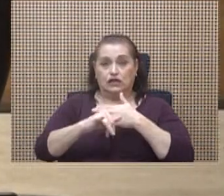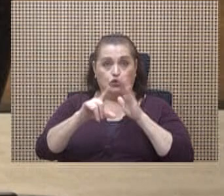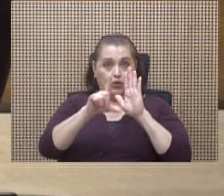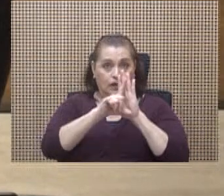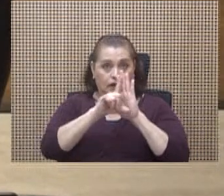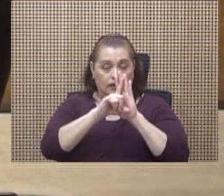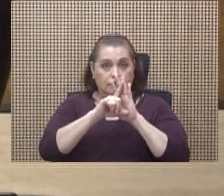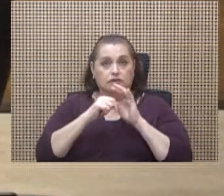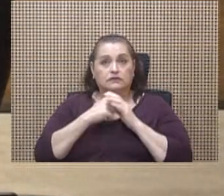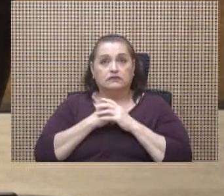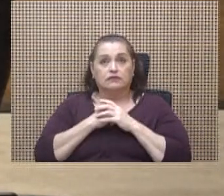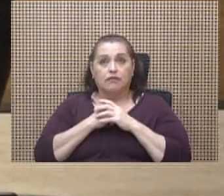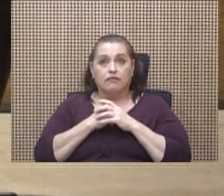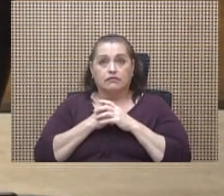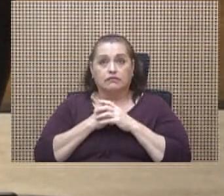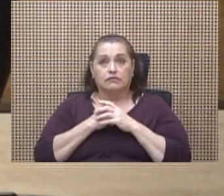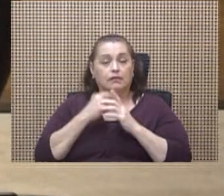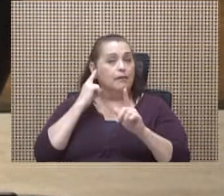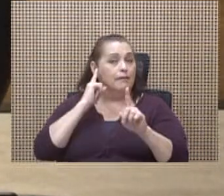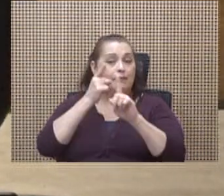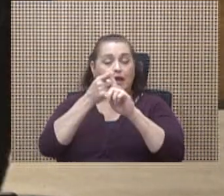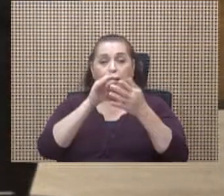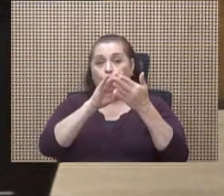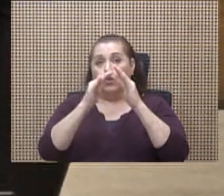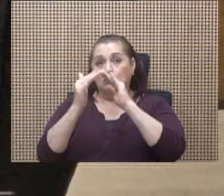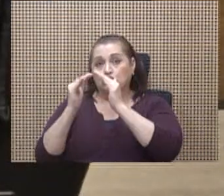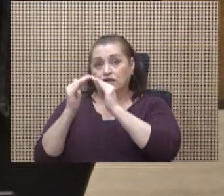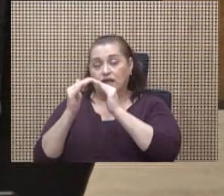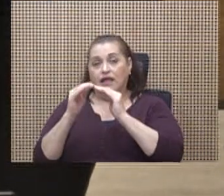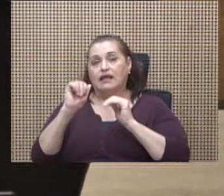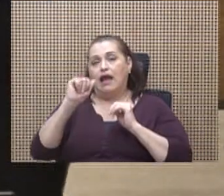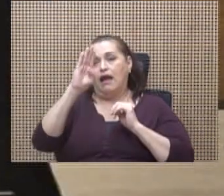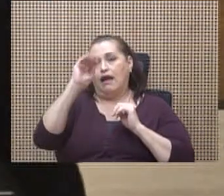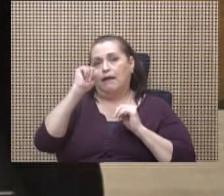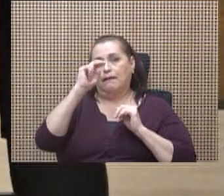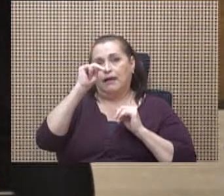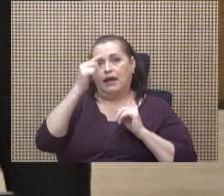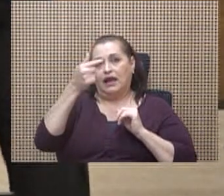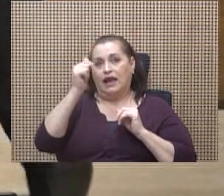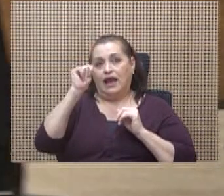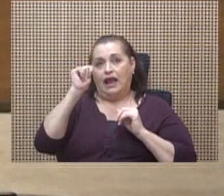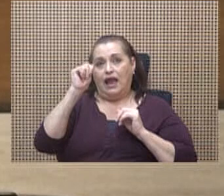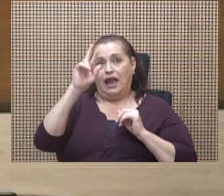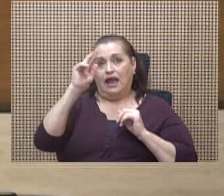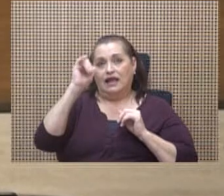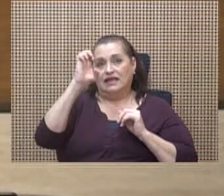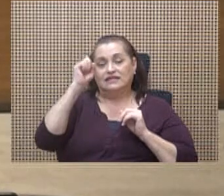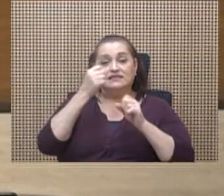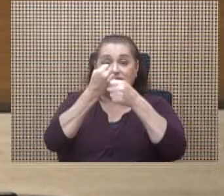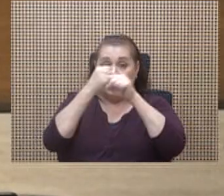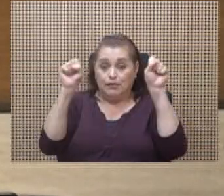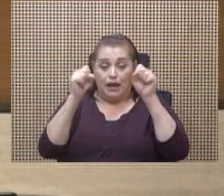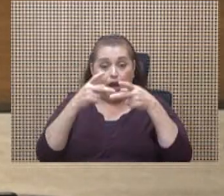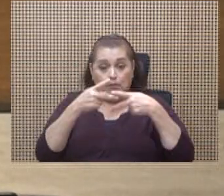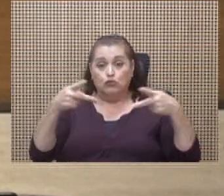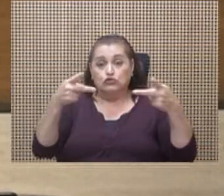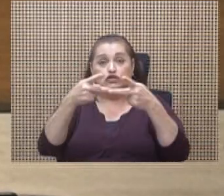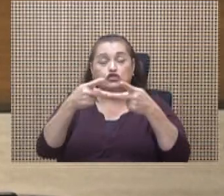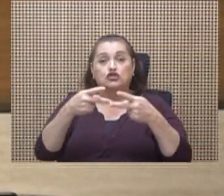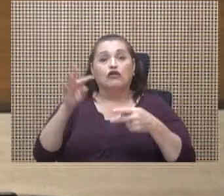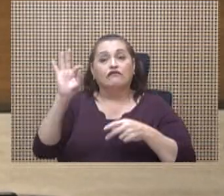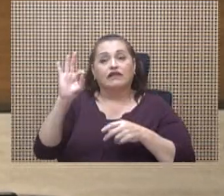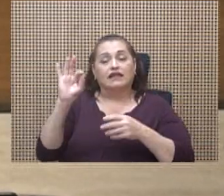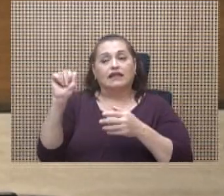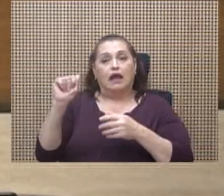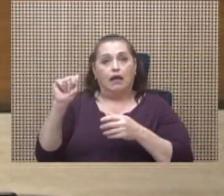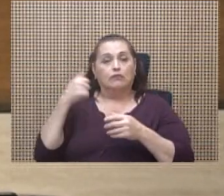Ariel Robles calificó como una falta de compromiso lo realizado hasta el momento por el Ministerio de ambiente en torno al minería vamos a